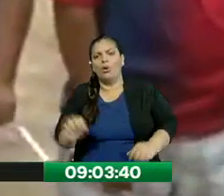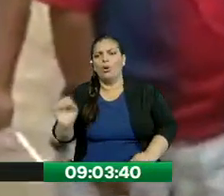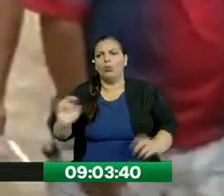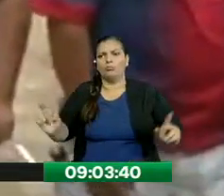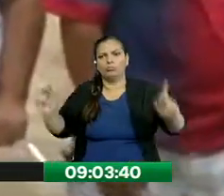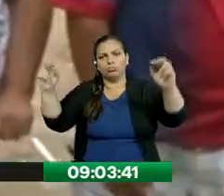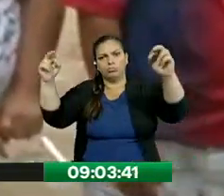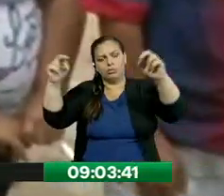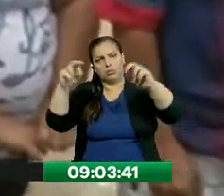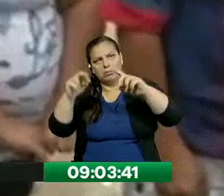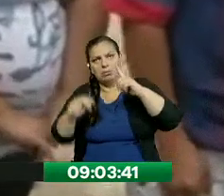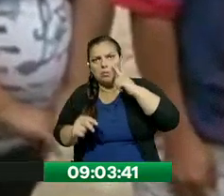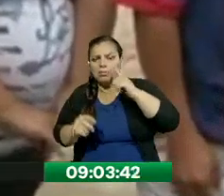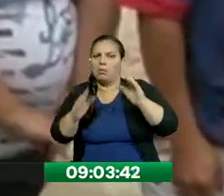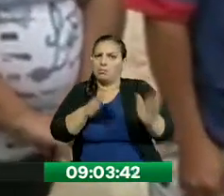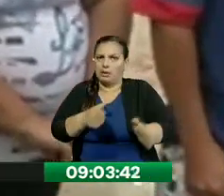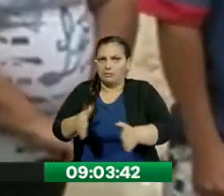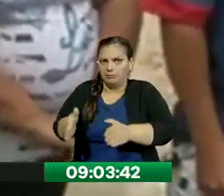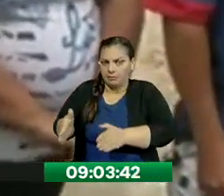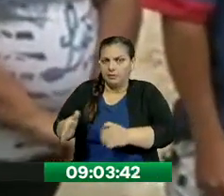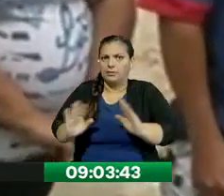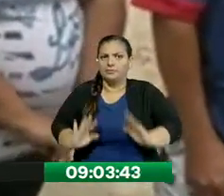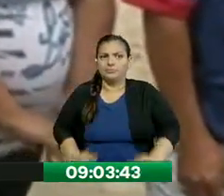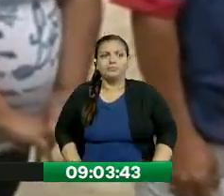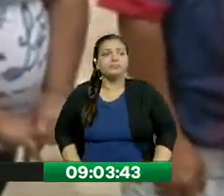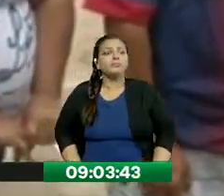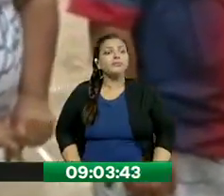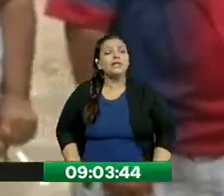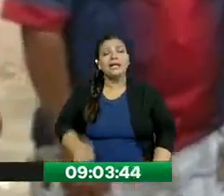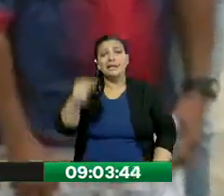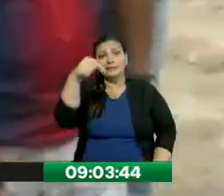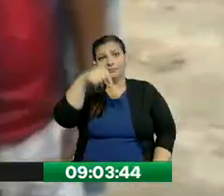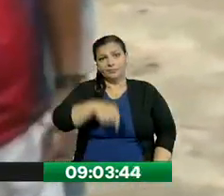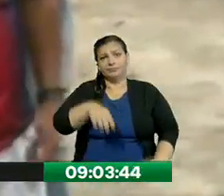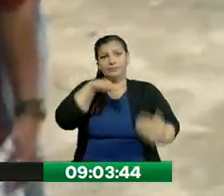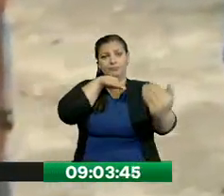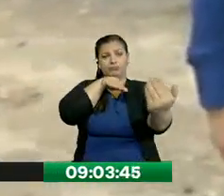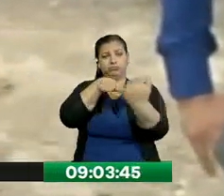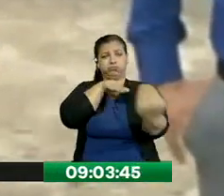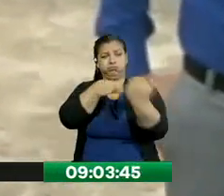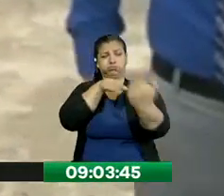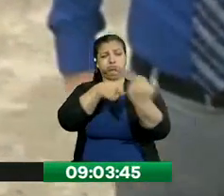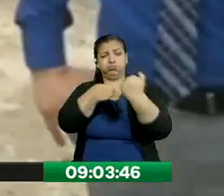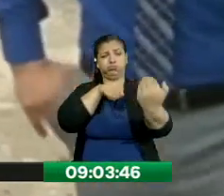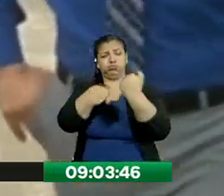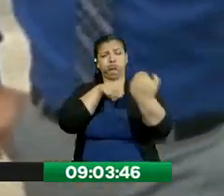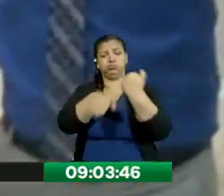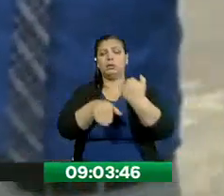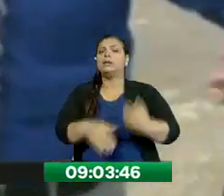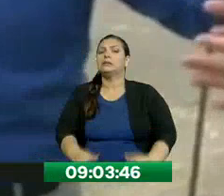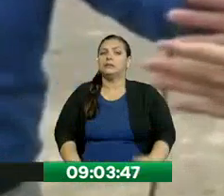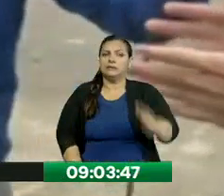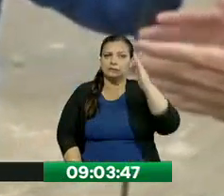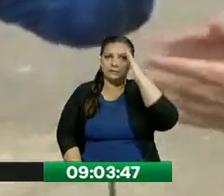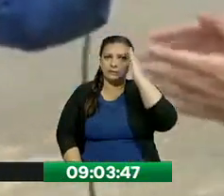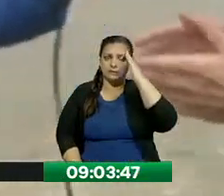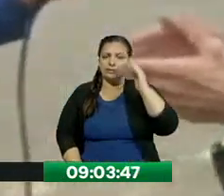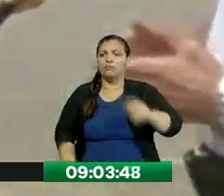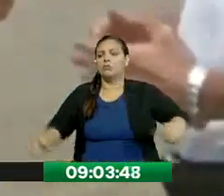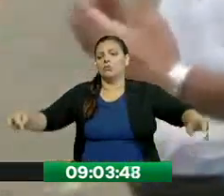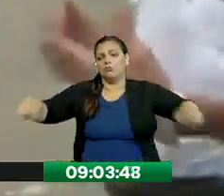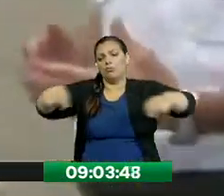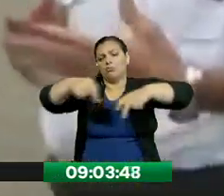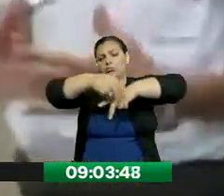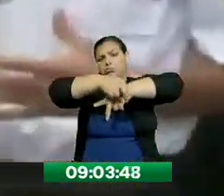una vía de alta velocidad, muy complicado, hay muchos moradores que no pasan por áreas seguras.